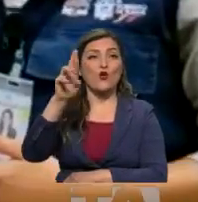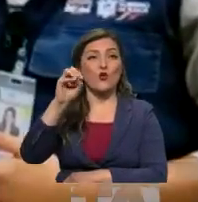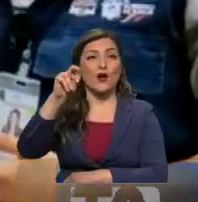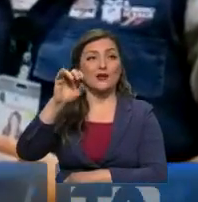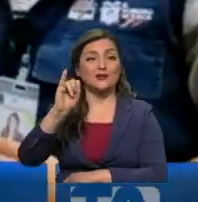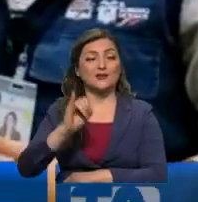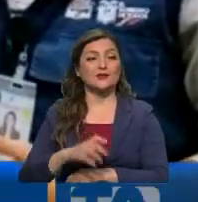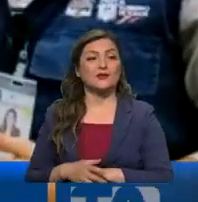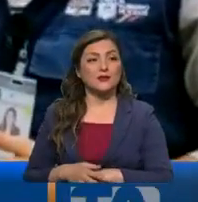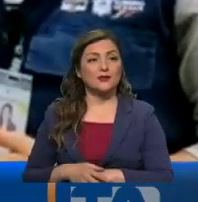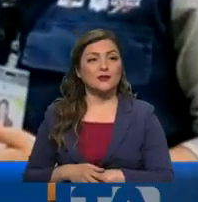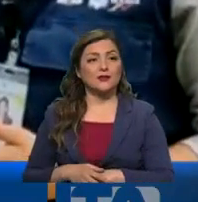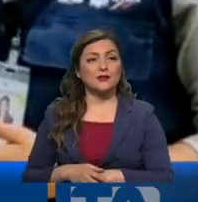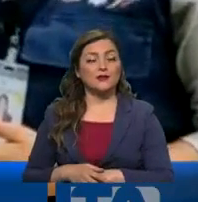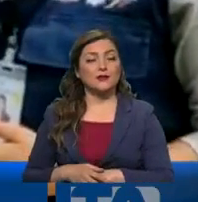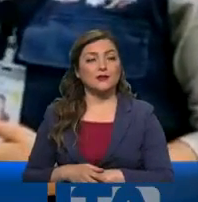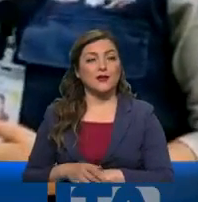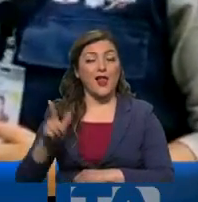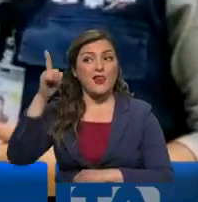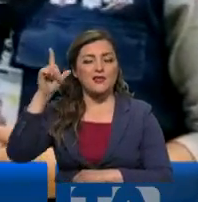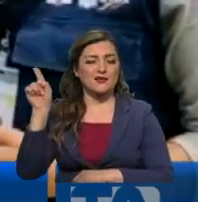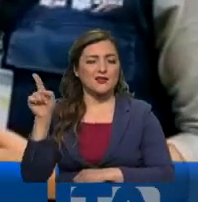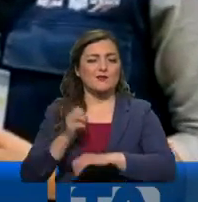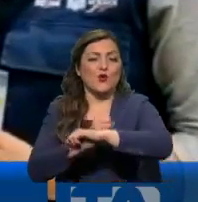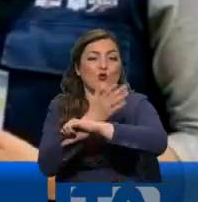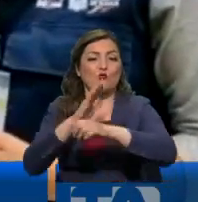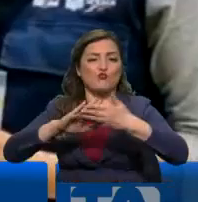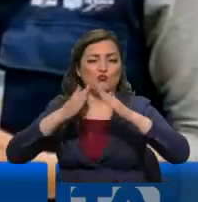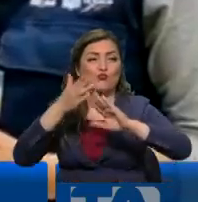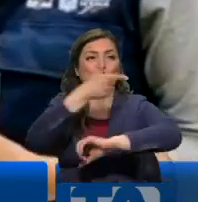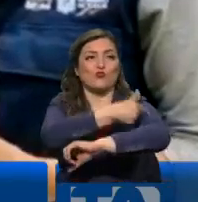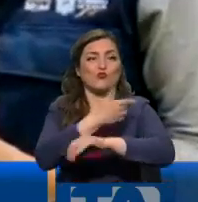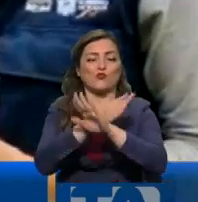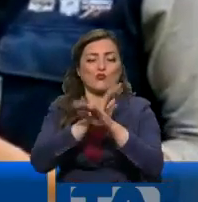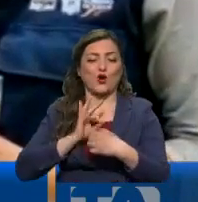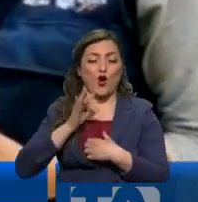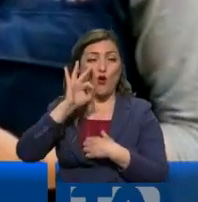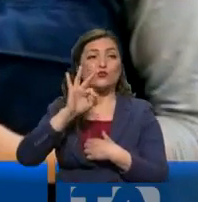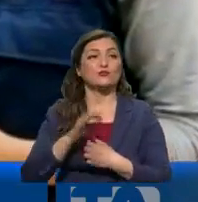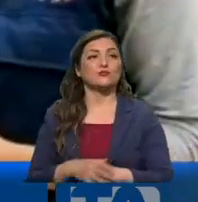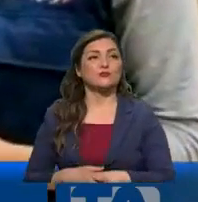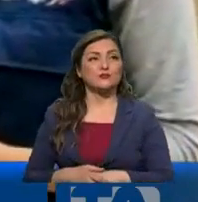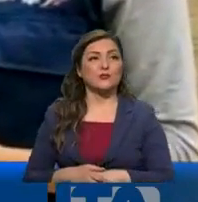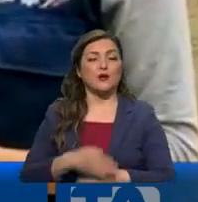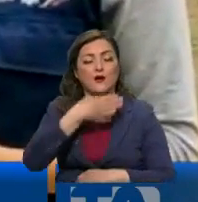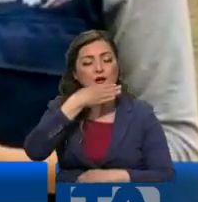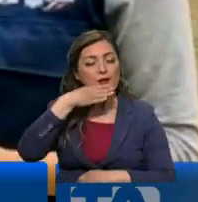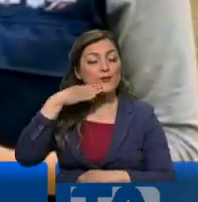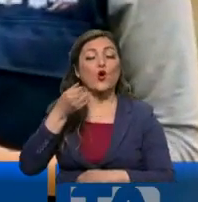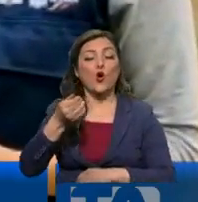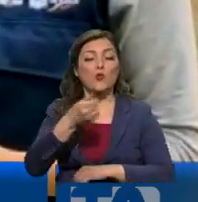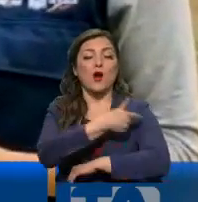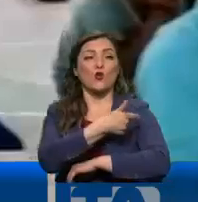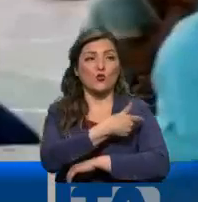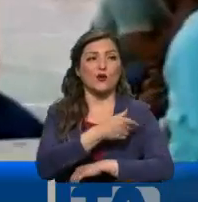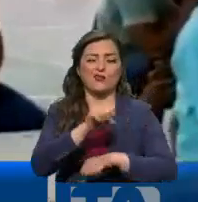no ha tenido nada. Yo recomendaría que puede vacunar a otras comunidades para que vacune para prevenir de COVID. Ha sido mejor vacuna que yo, no he tenido